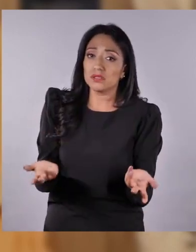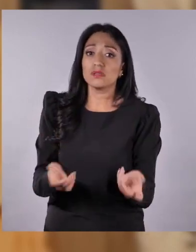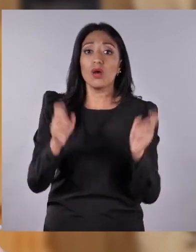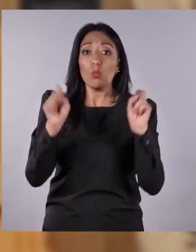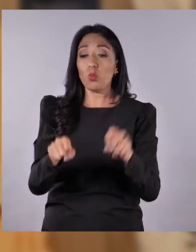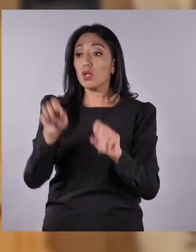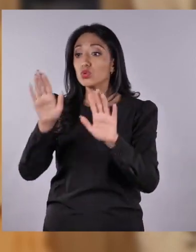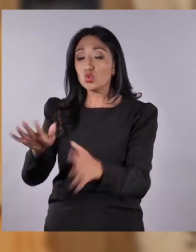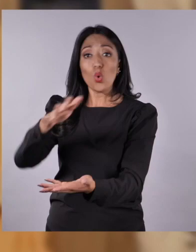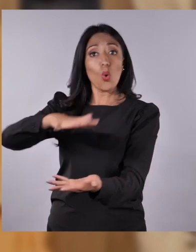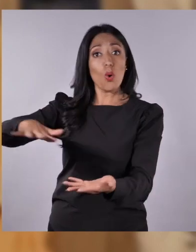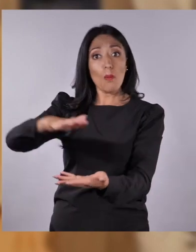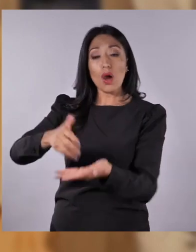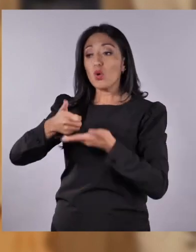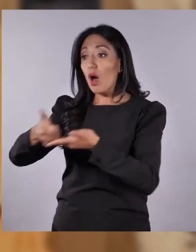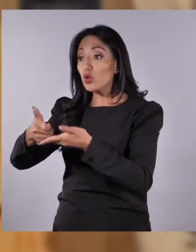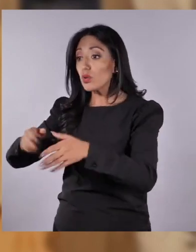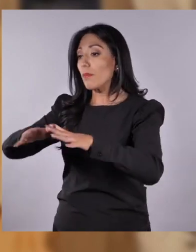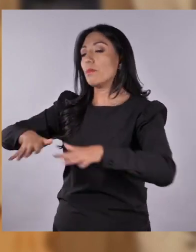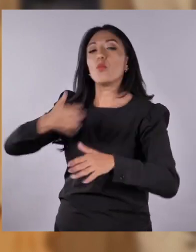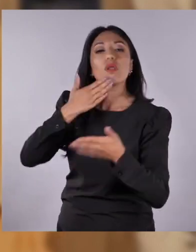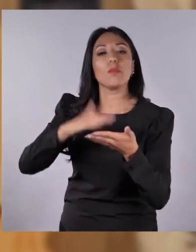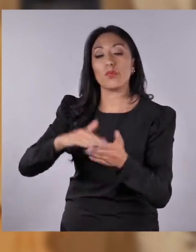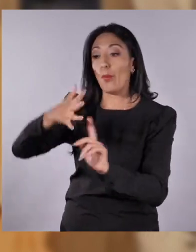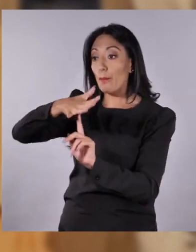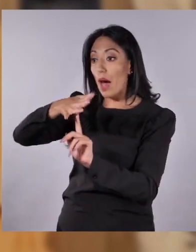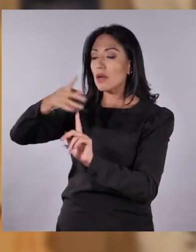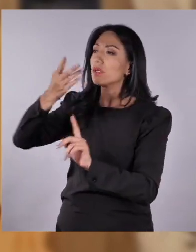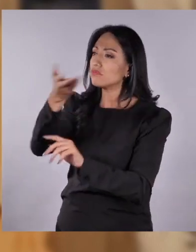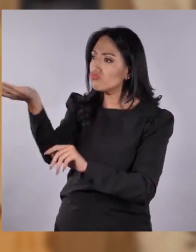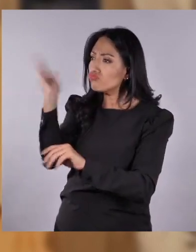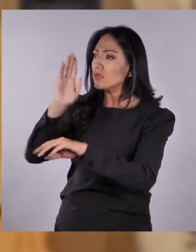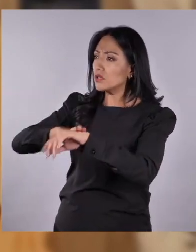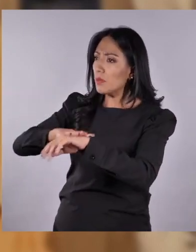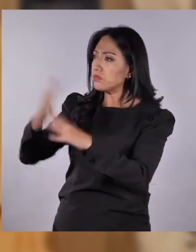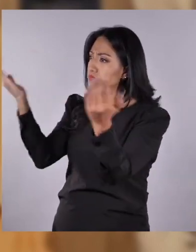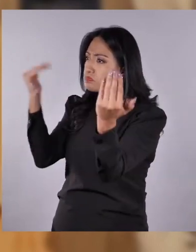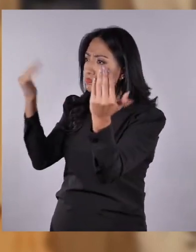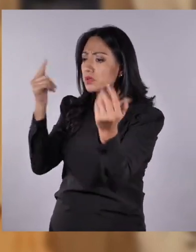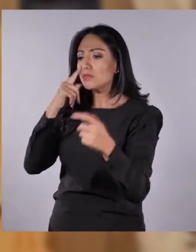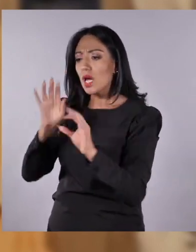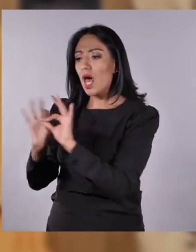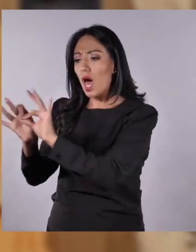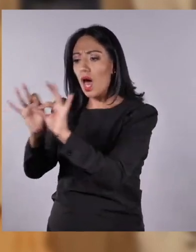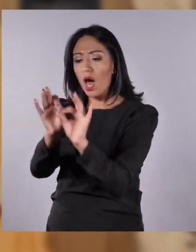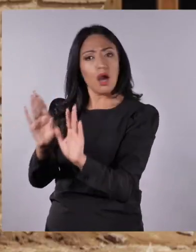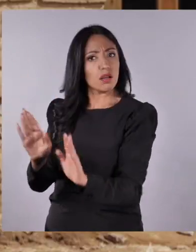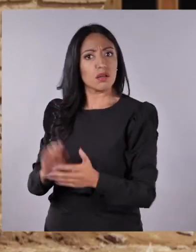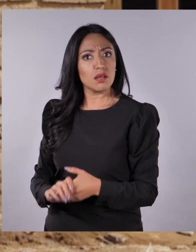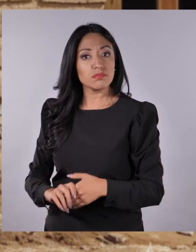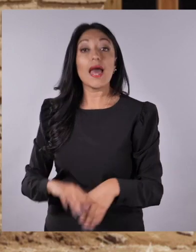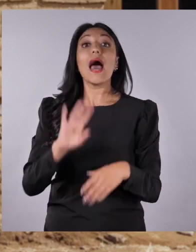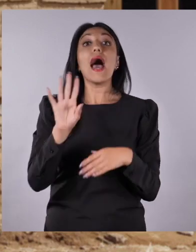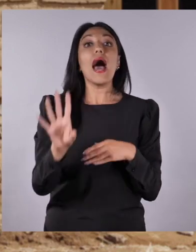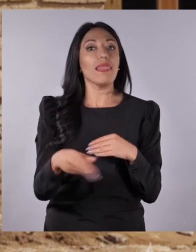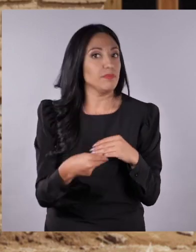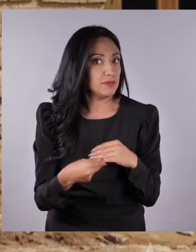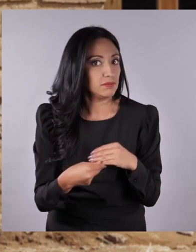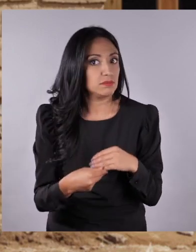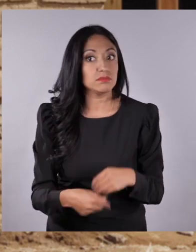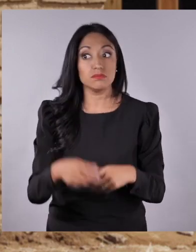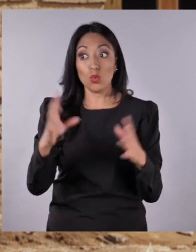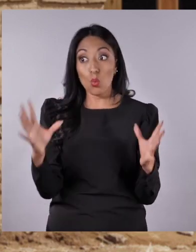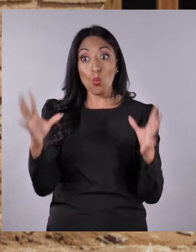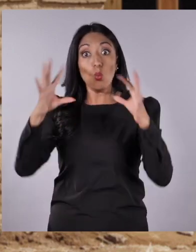Podríamos hacer mingas en los barrios para mejorar zonas comunes, como parques, o mantener las calles lindas. Además, si